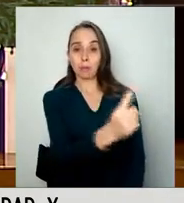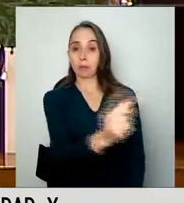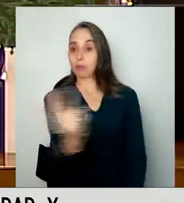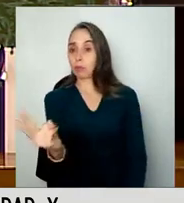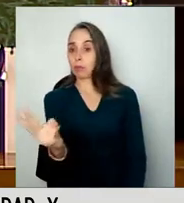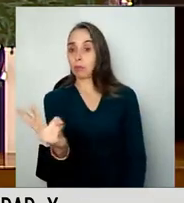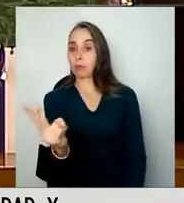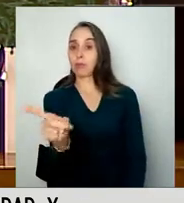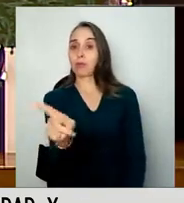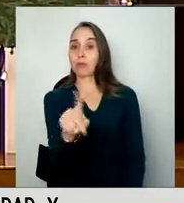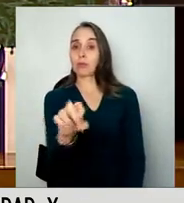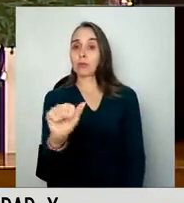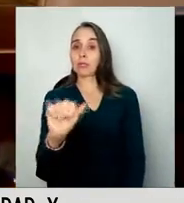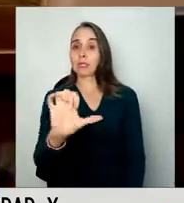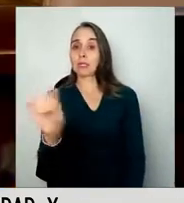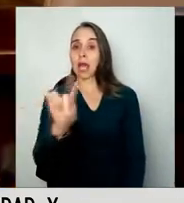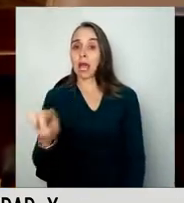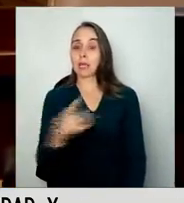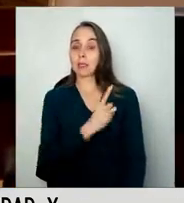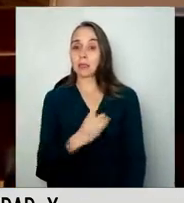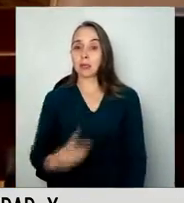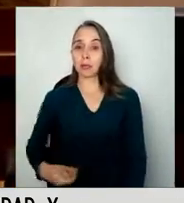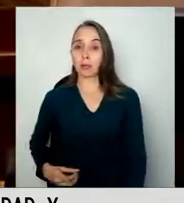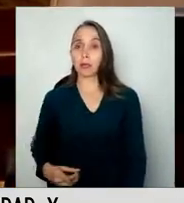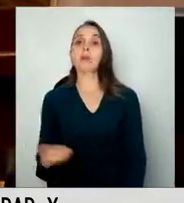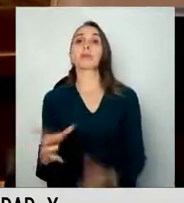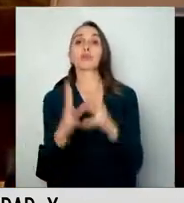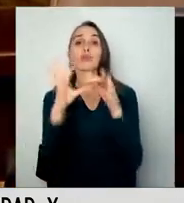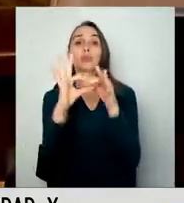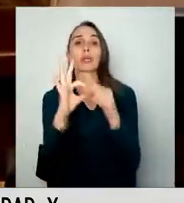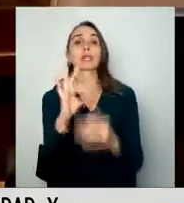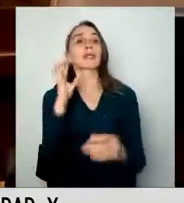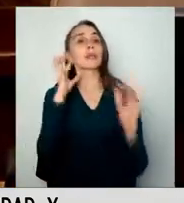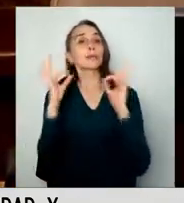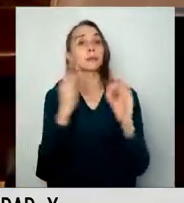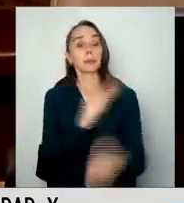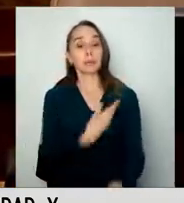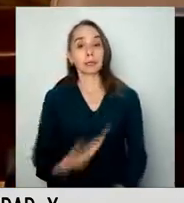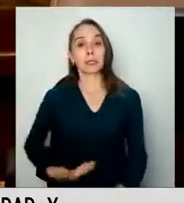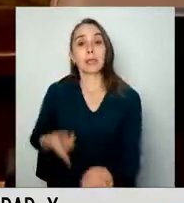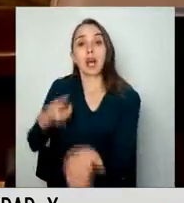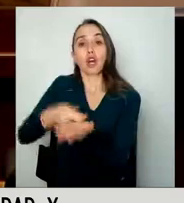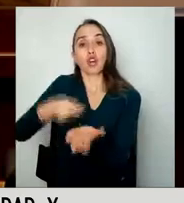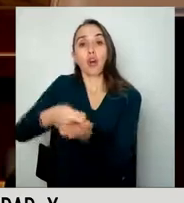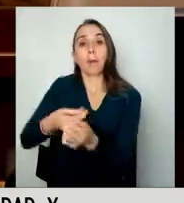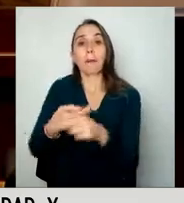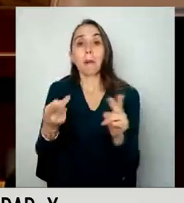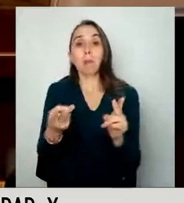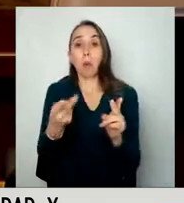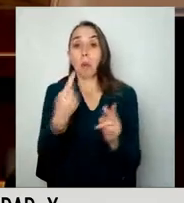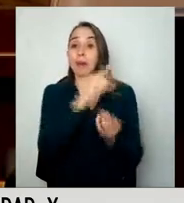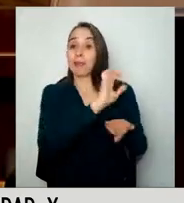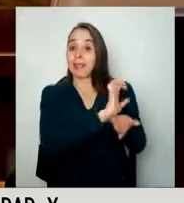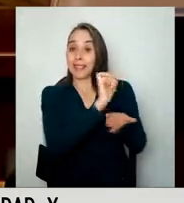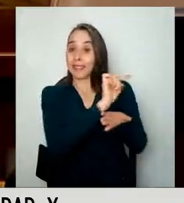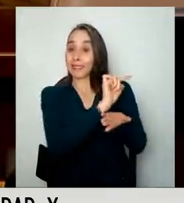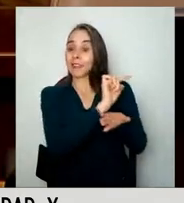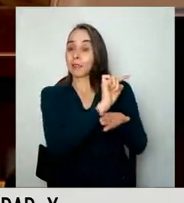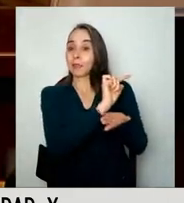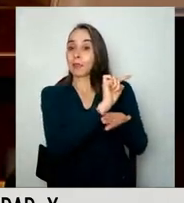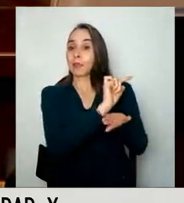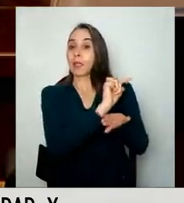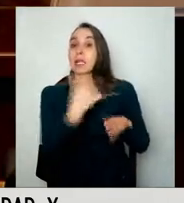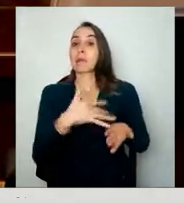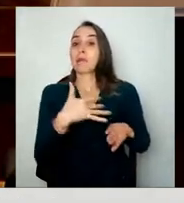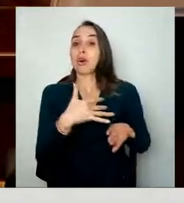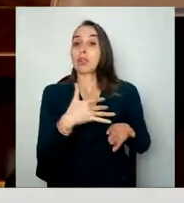sáez Muchas gracias señora presidenta la compra pública Resulta ser un instrumento fundamental para la